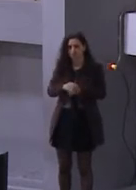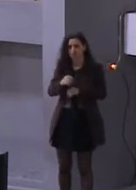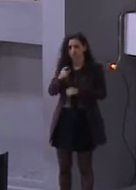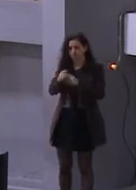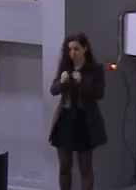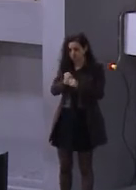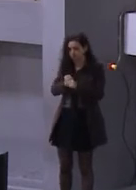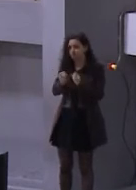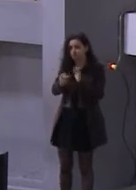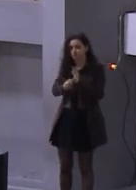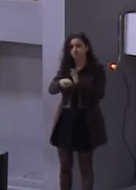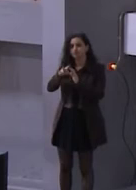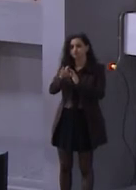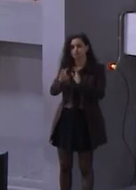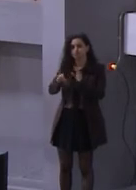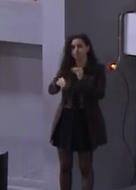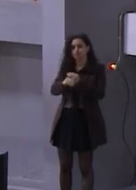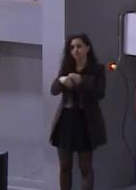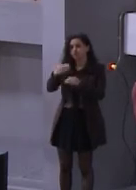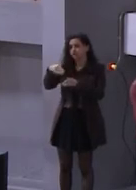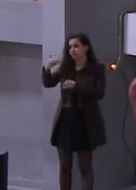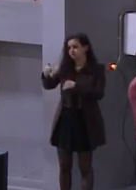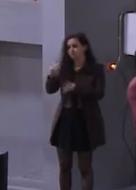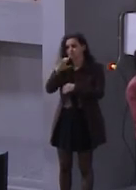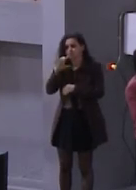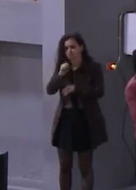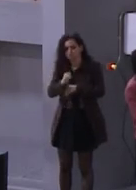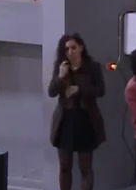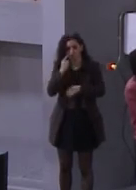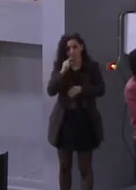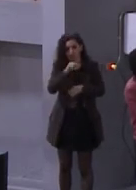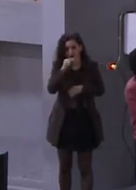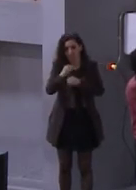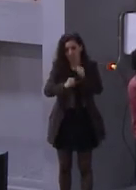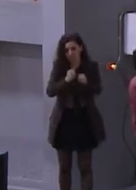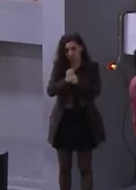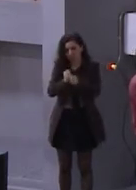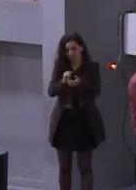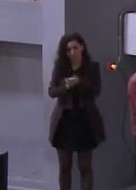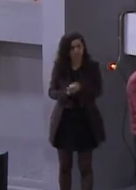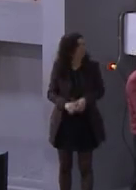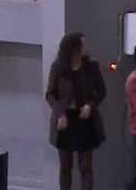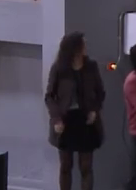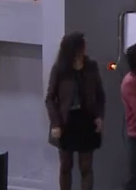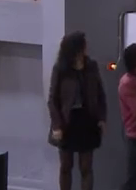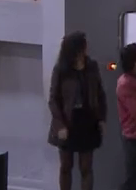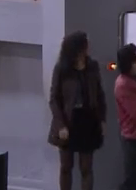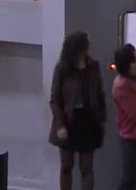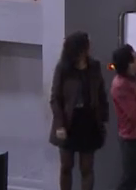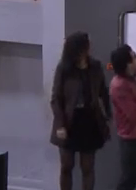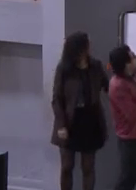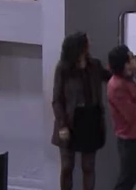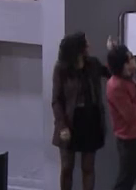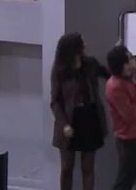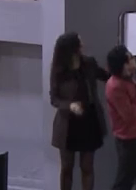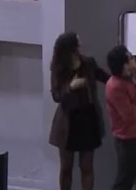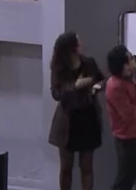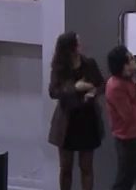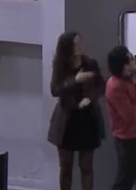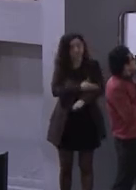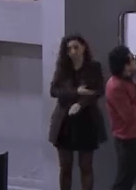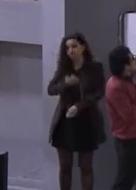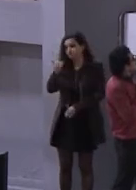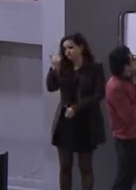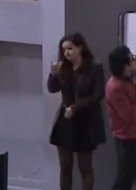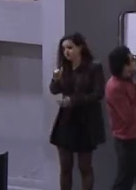se puede seguir mostrando que tampoco la vamos a ver en los otros años. Bueno, esto es lo que expliqué, ya lo expliqué,